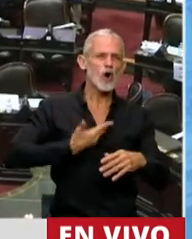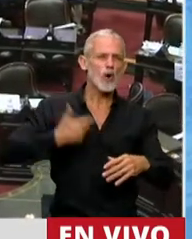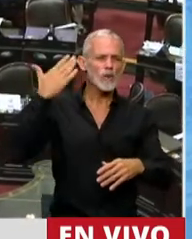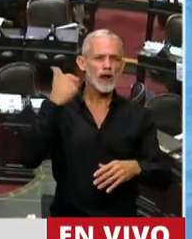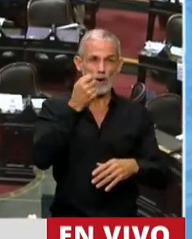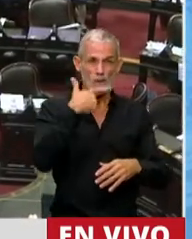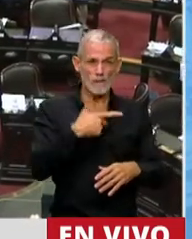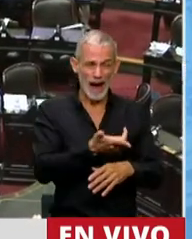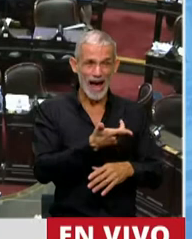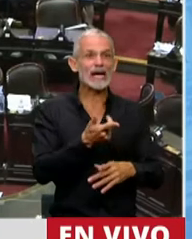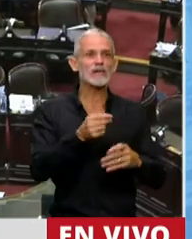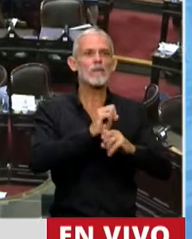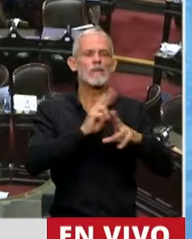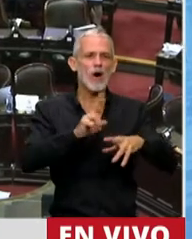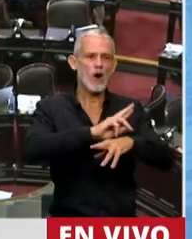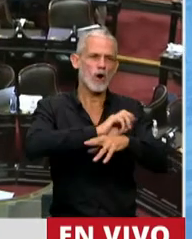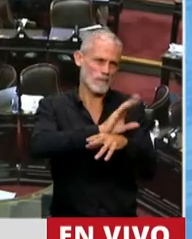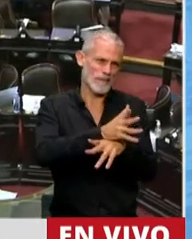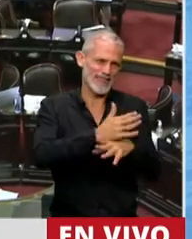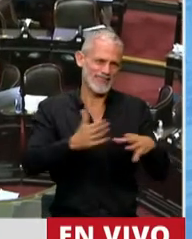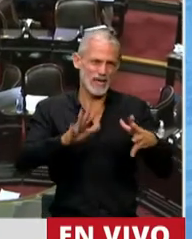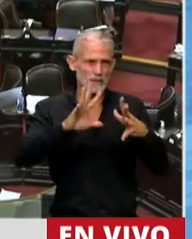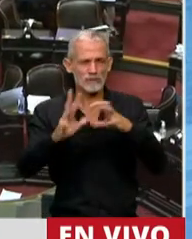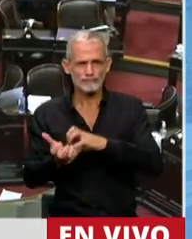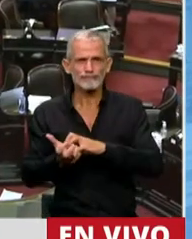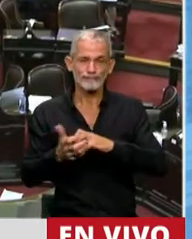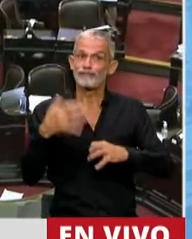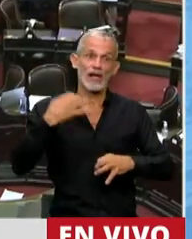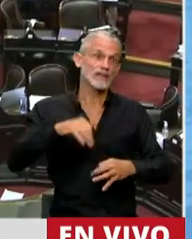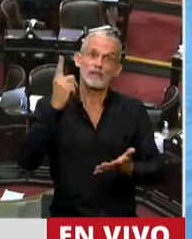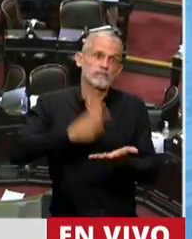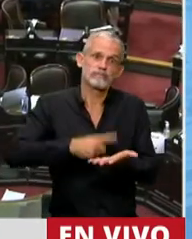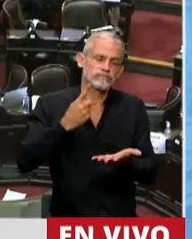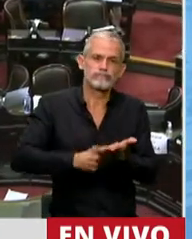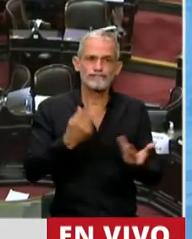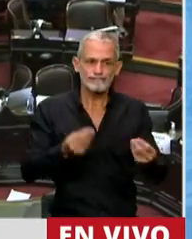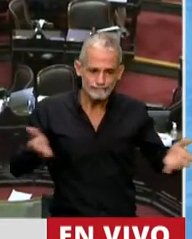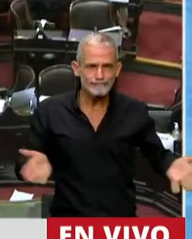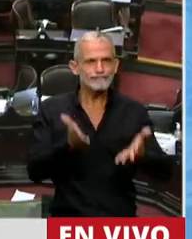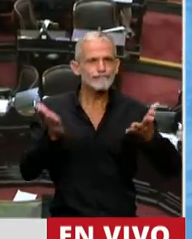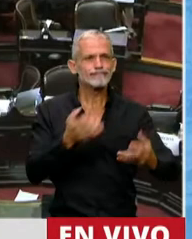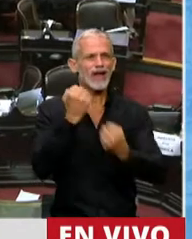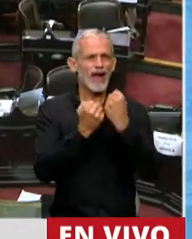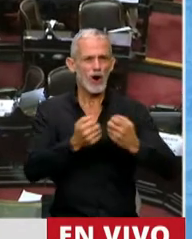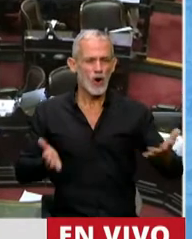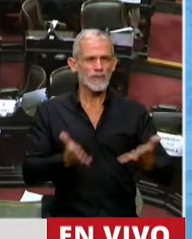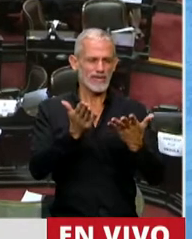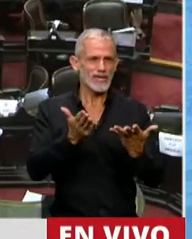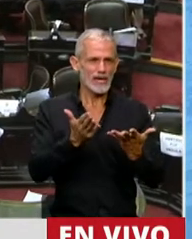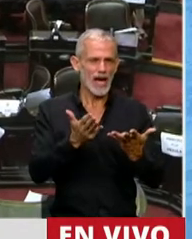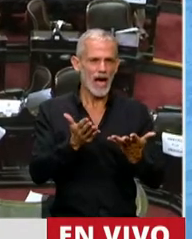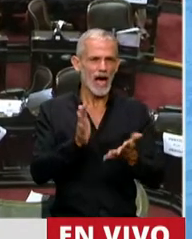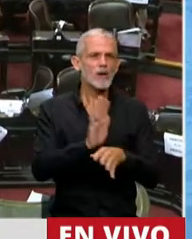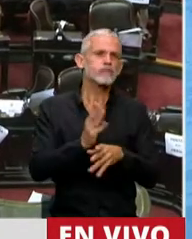de Macri y agravada por la pandemia, es necesario tomar medidas que busquen reactivar e incentivar la